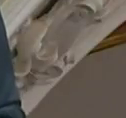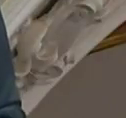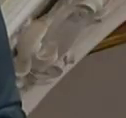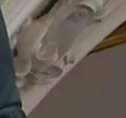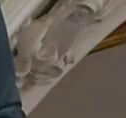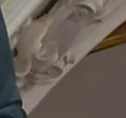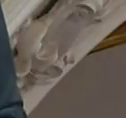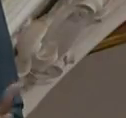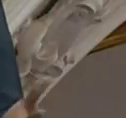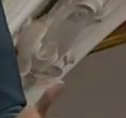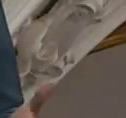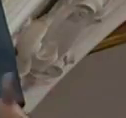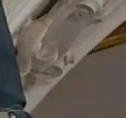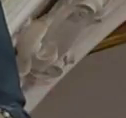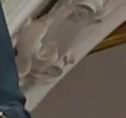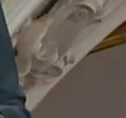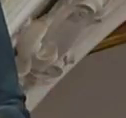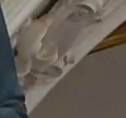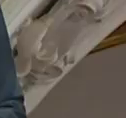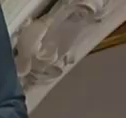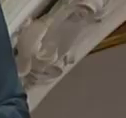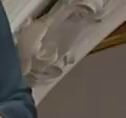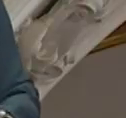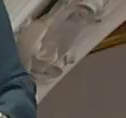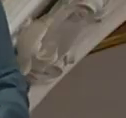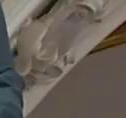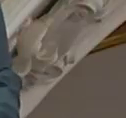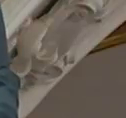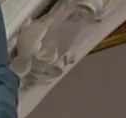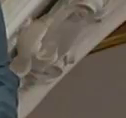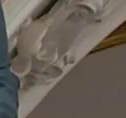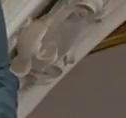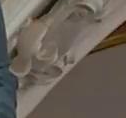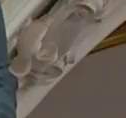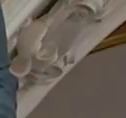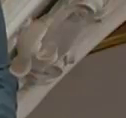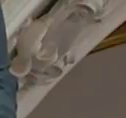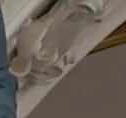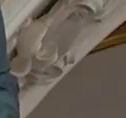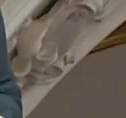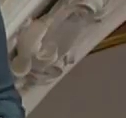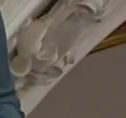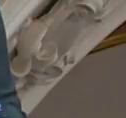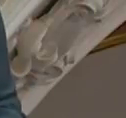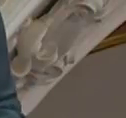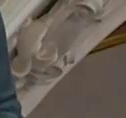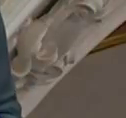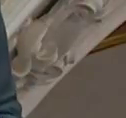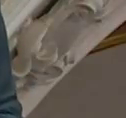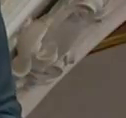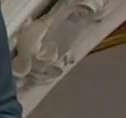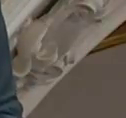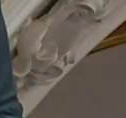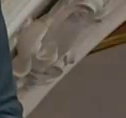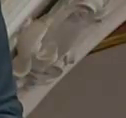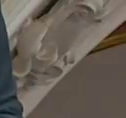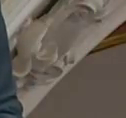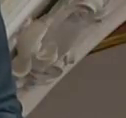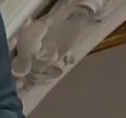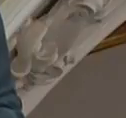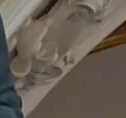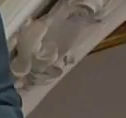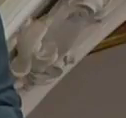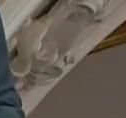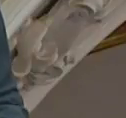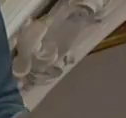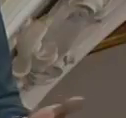en los próximos minutos. Estaremos haciendo también un recuento de lo que ocurrió la semana pasada, el pasado martes 8 de noviembre de